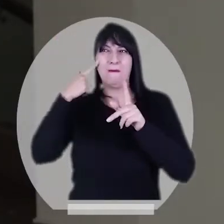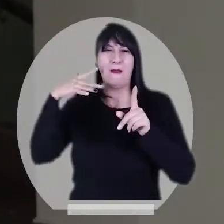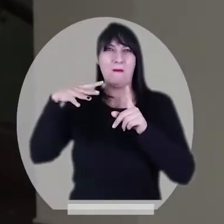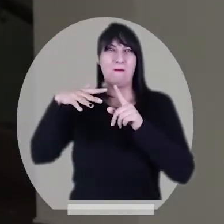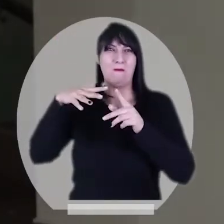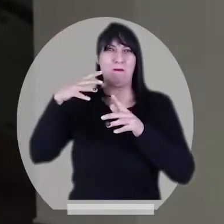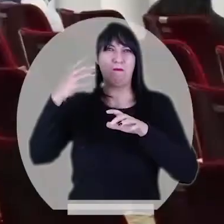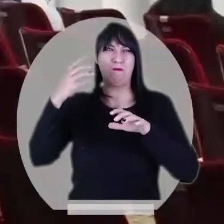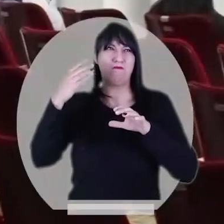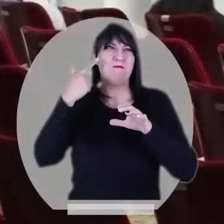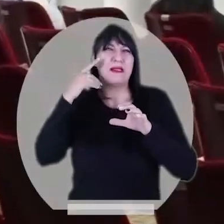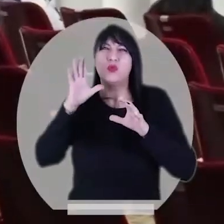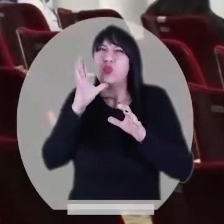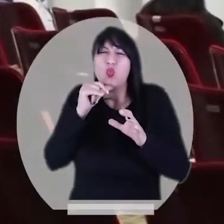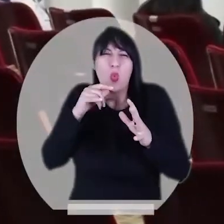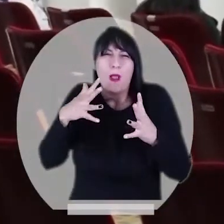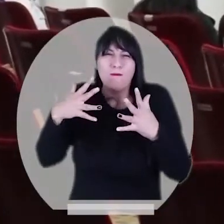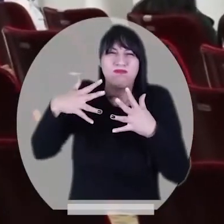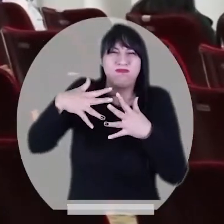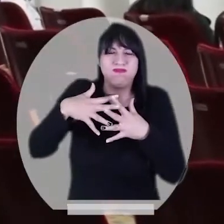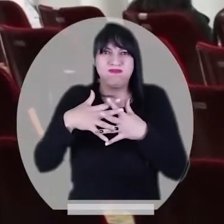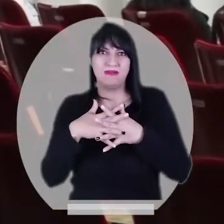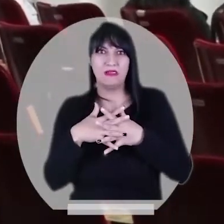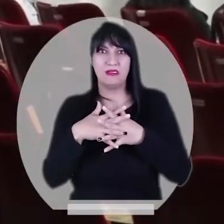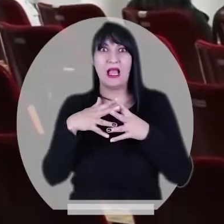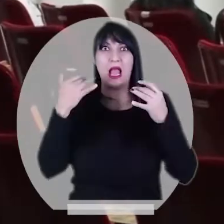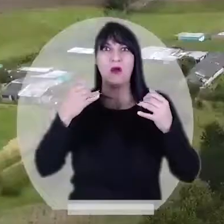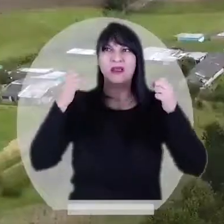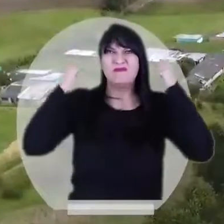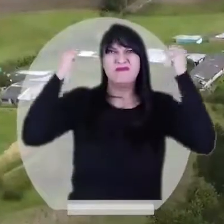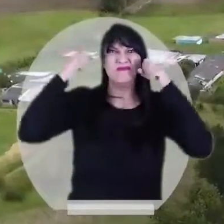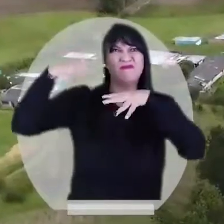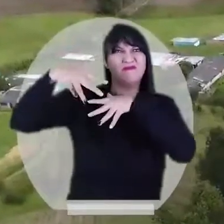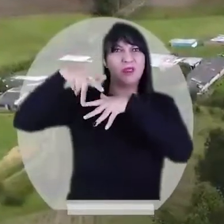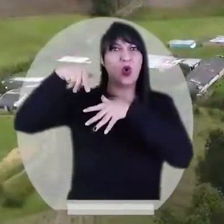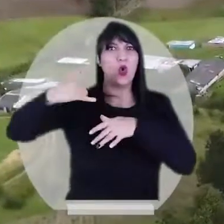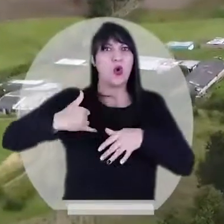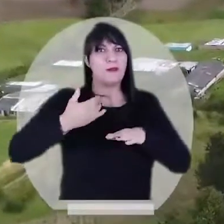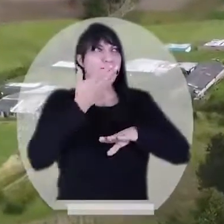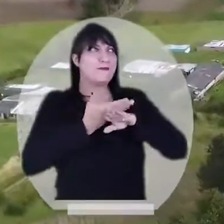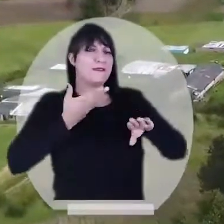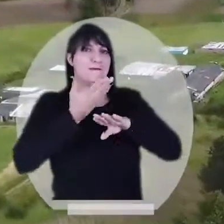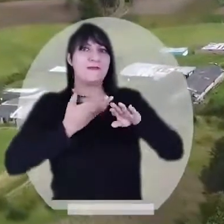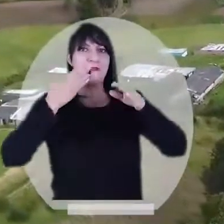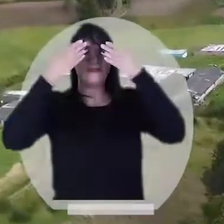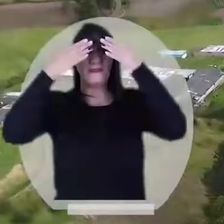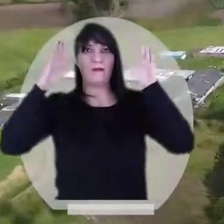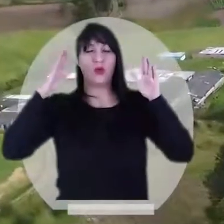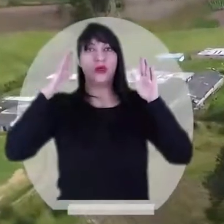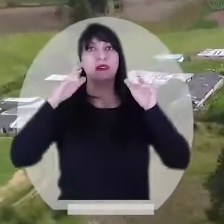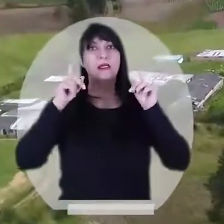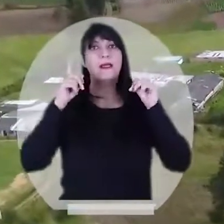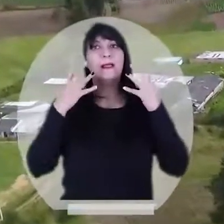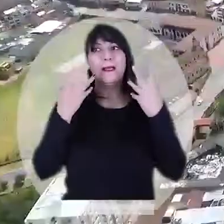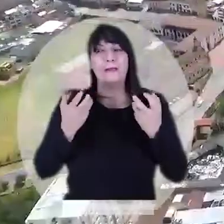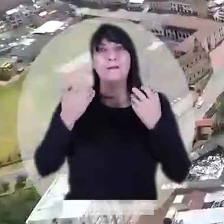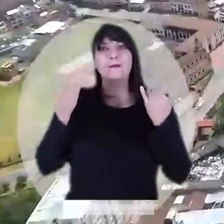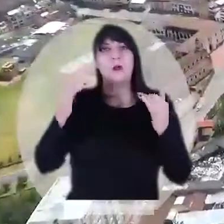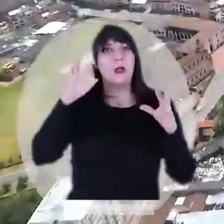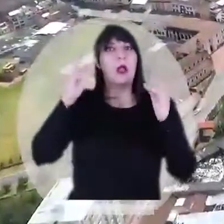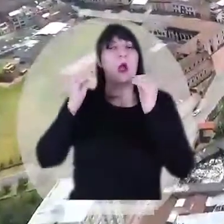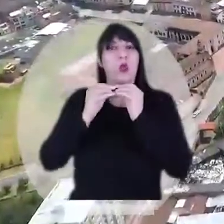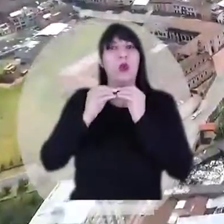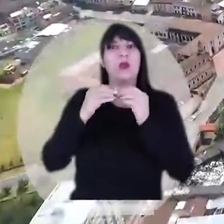vez un poco afectada y que ahora los jóvenes aclaman. La idea es que podamos cubrir tanto la zona urbana como la zona